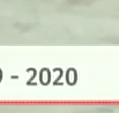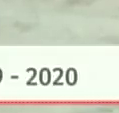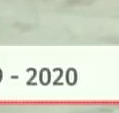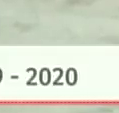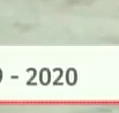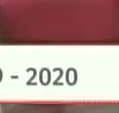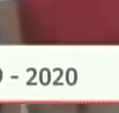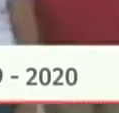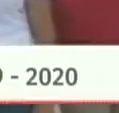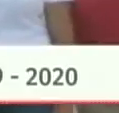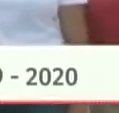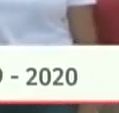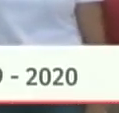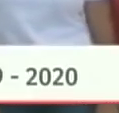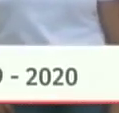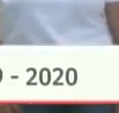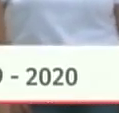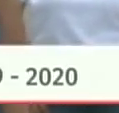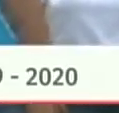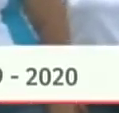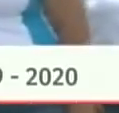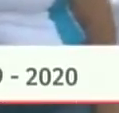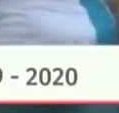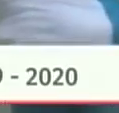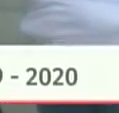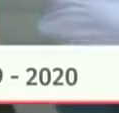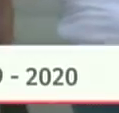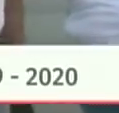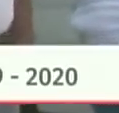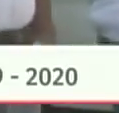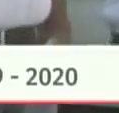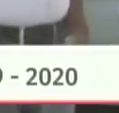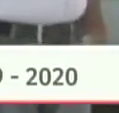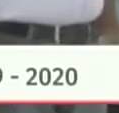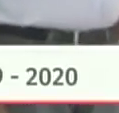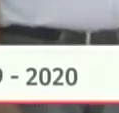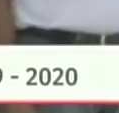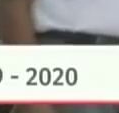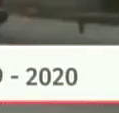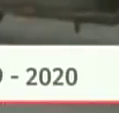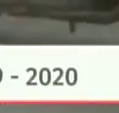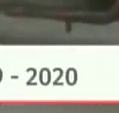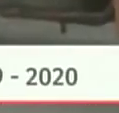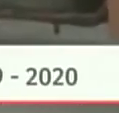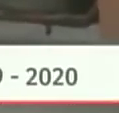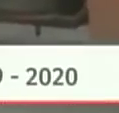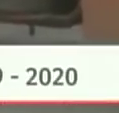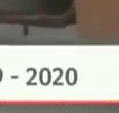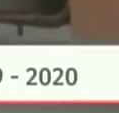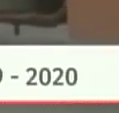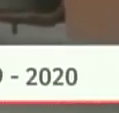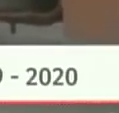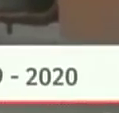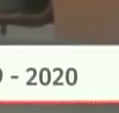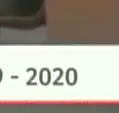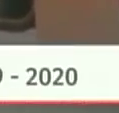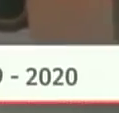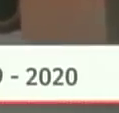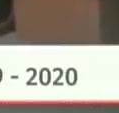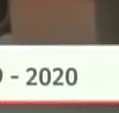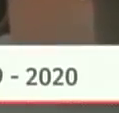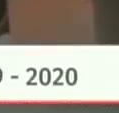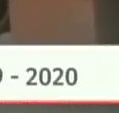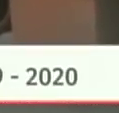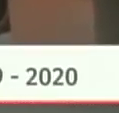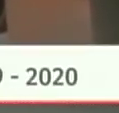Poder Popular Organizado, nuestras cocineras y cocineros de la patria, trabajadores de la empresa Sealco y autoridades municipales